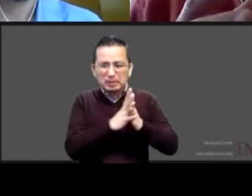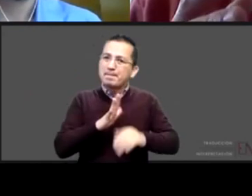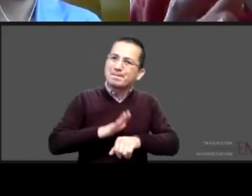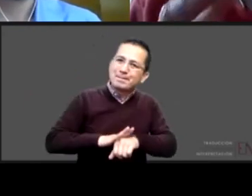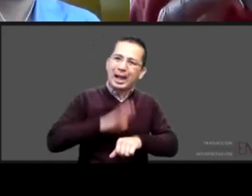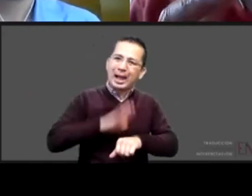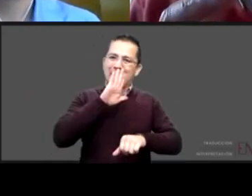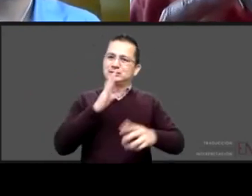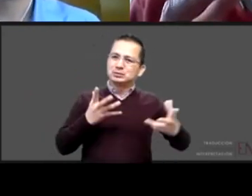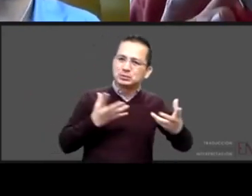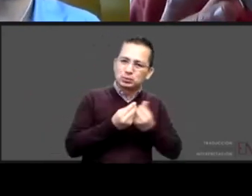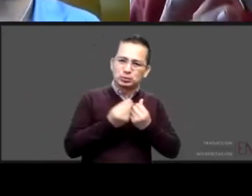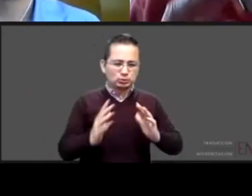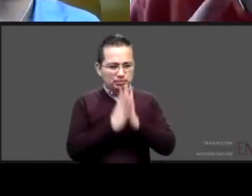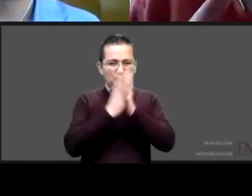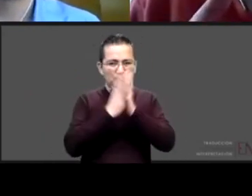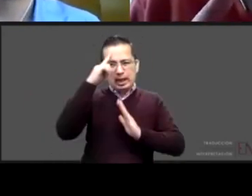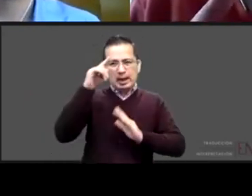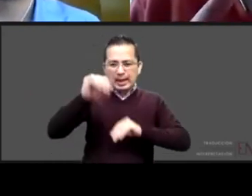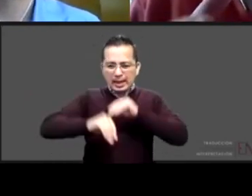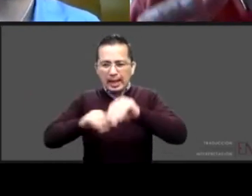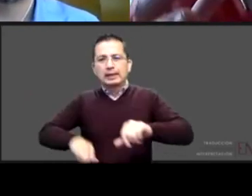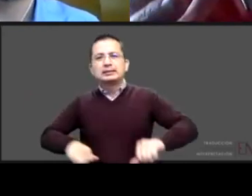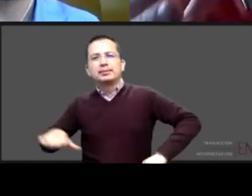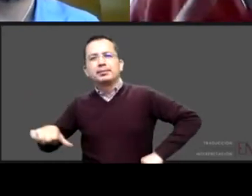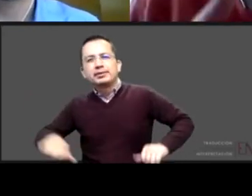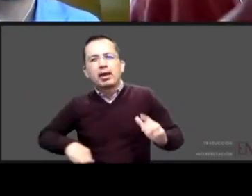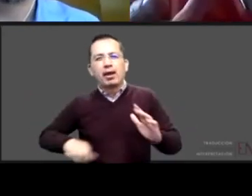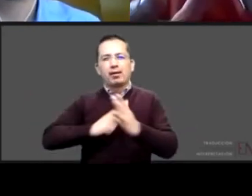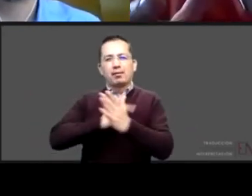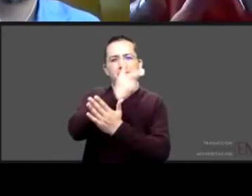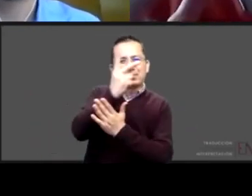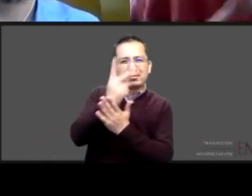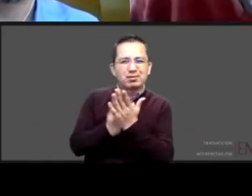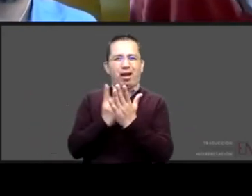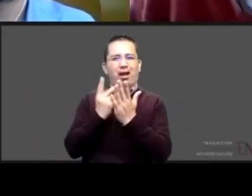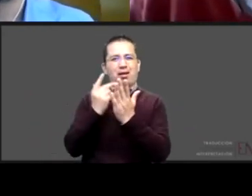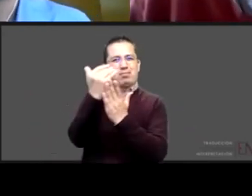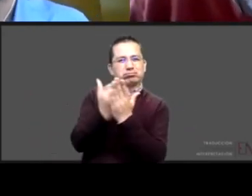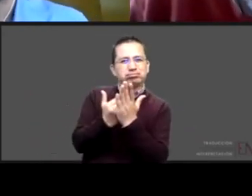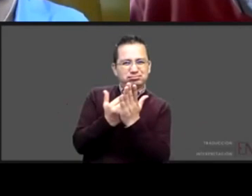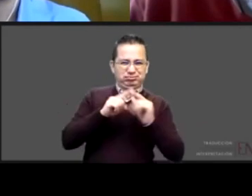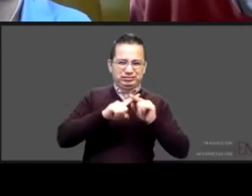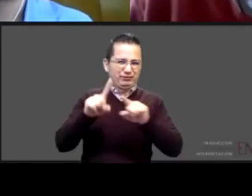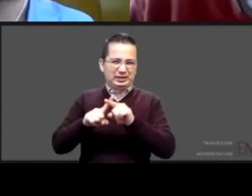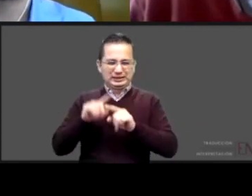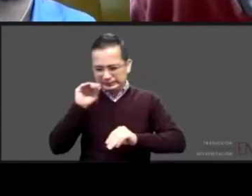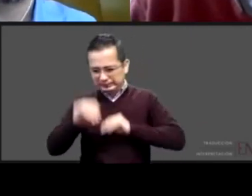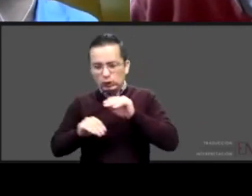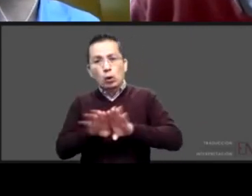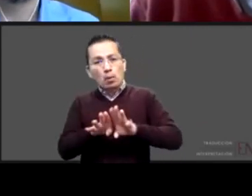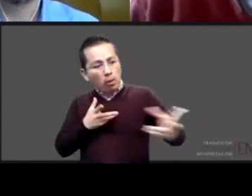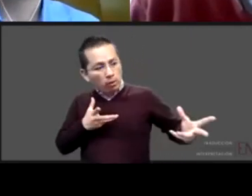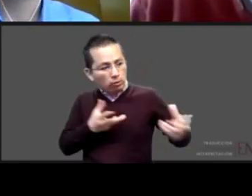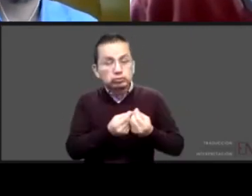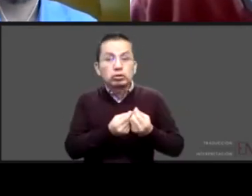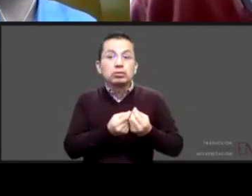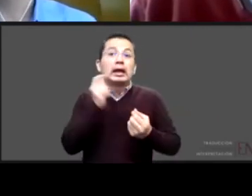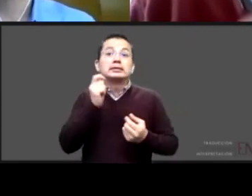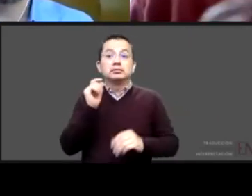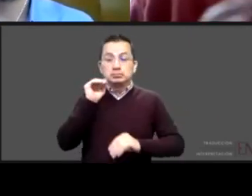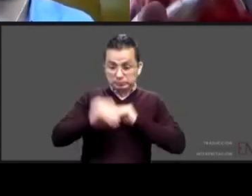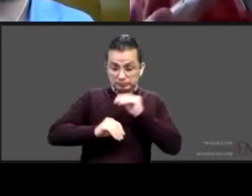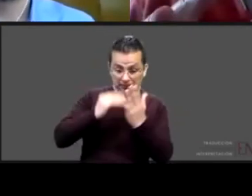con la fase de diseño de las políticas, implementación, evaluación y